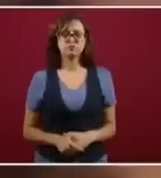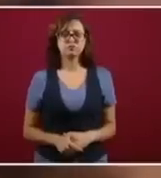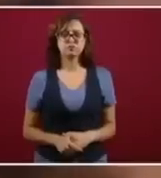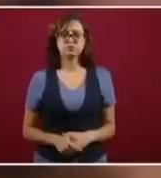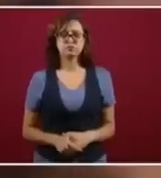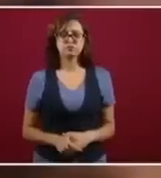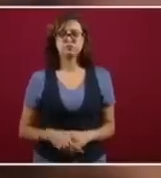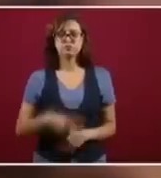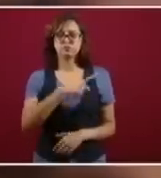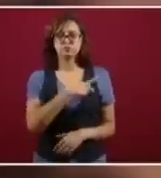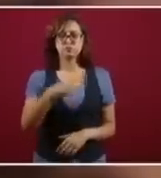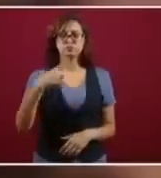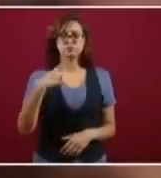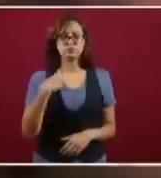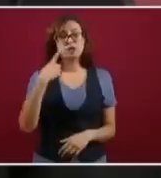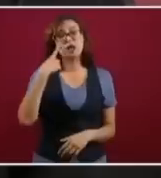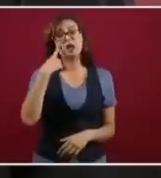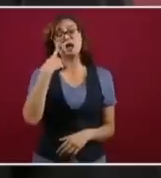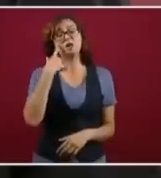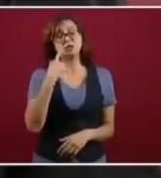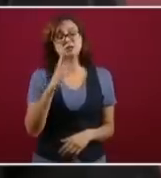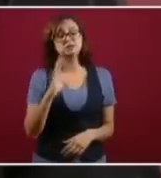Hay que verlo, porque